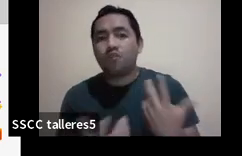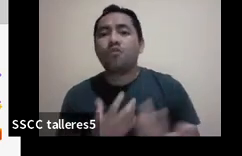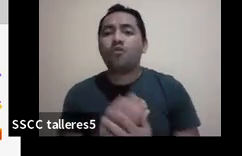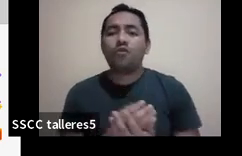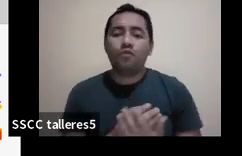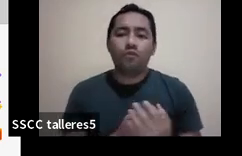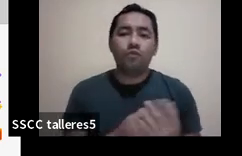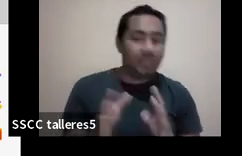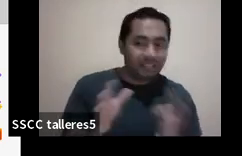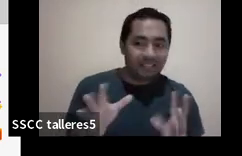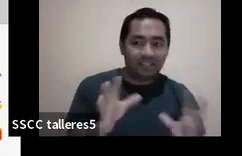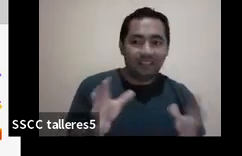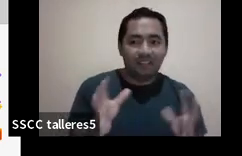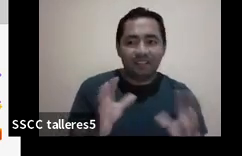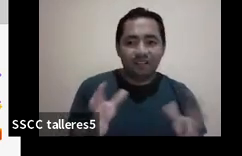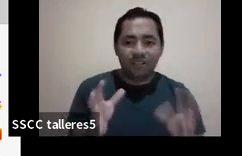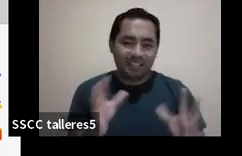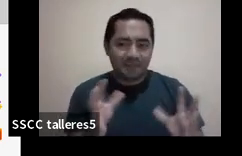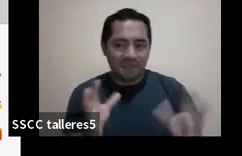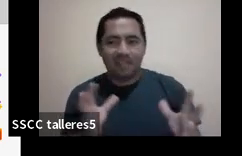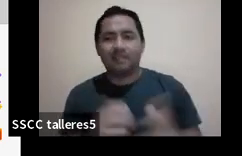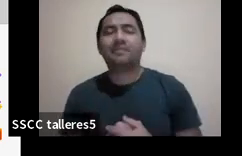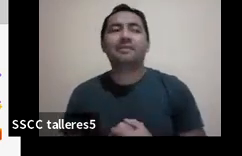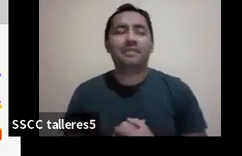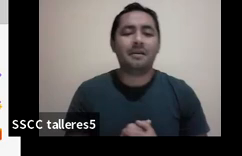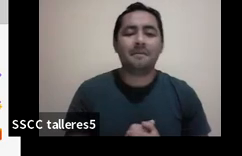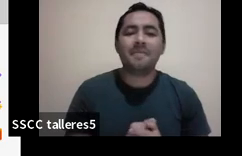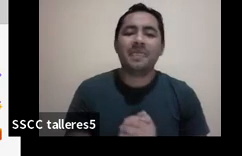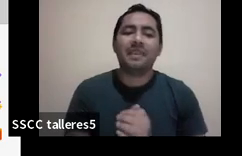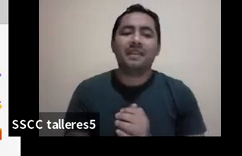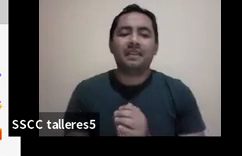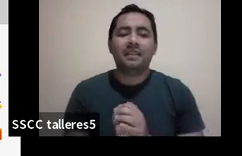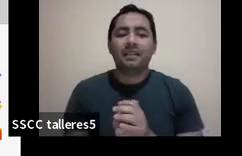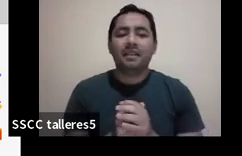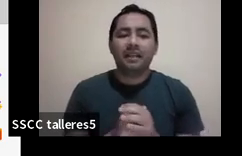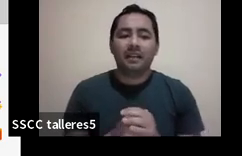y no está bien, ¿ya?